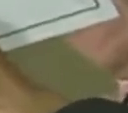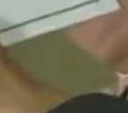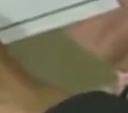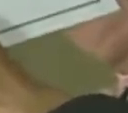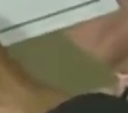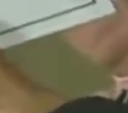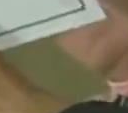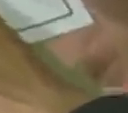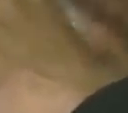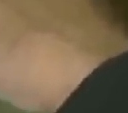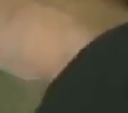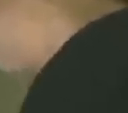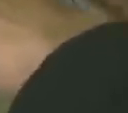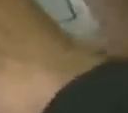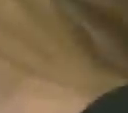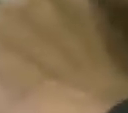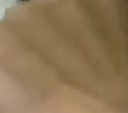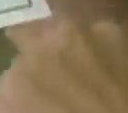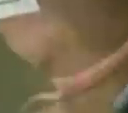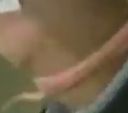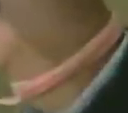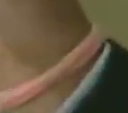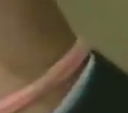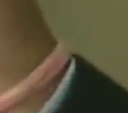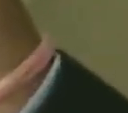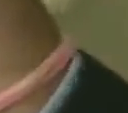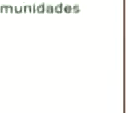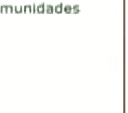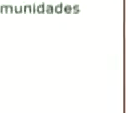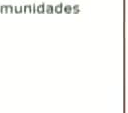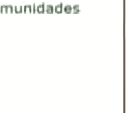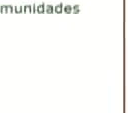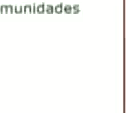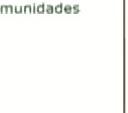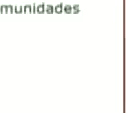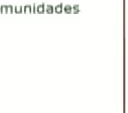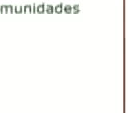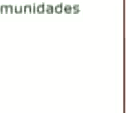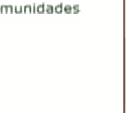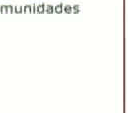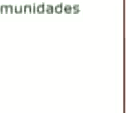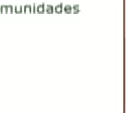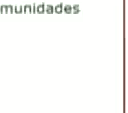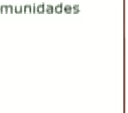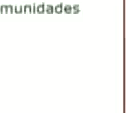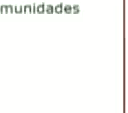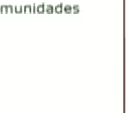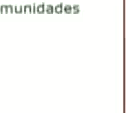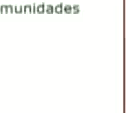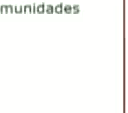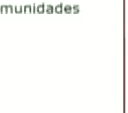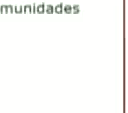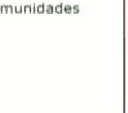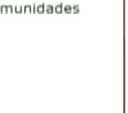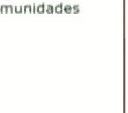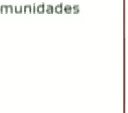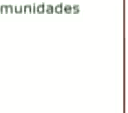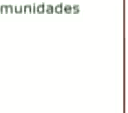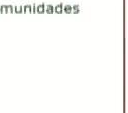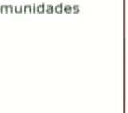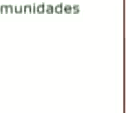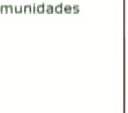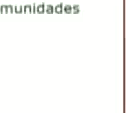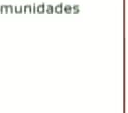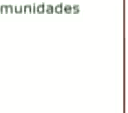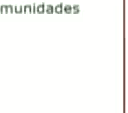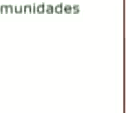Coqui. También nos fuimos en contra de una banda que operaba en el centro del país, en el estado Guárico, y acabamos con